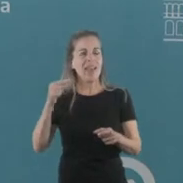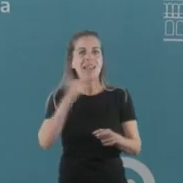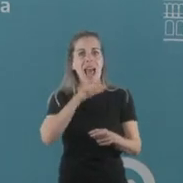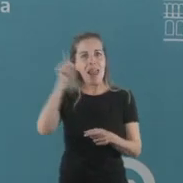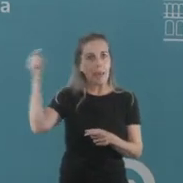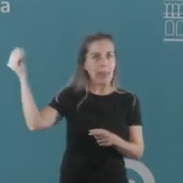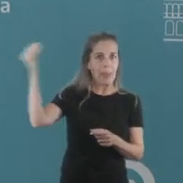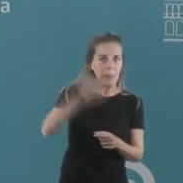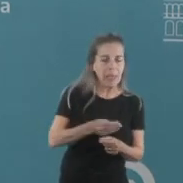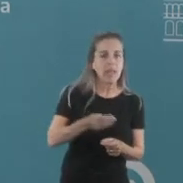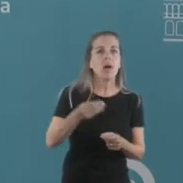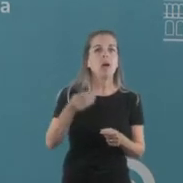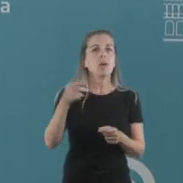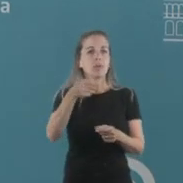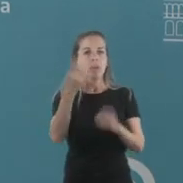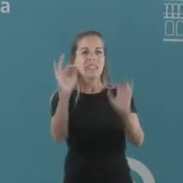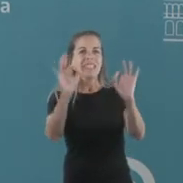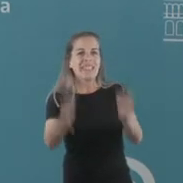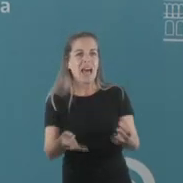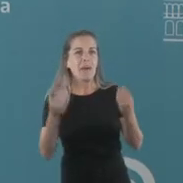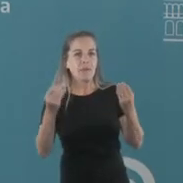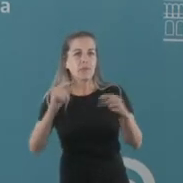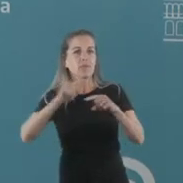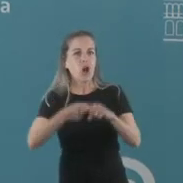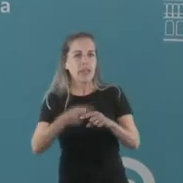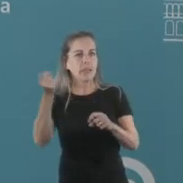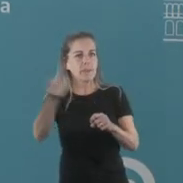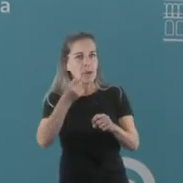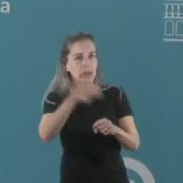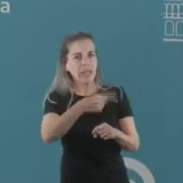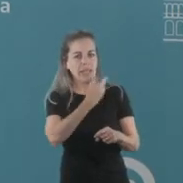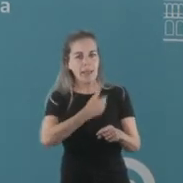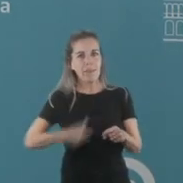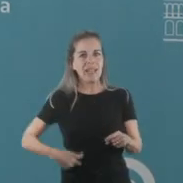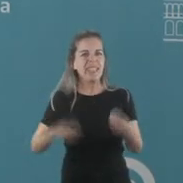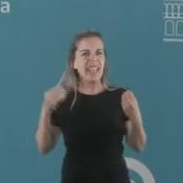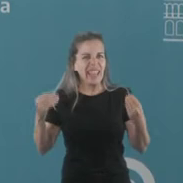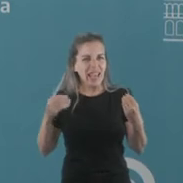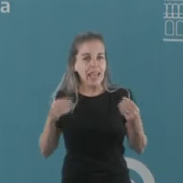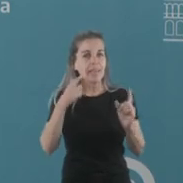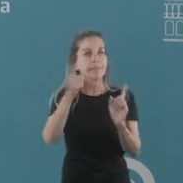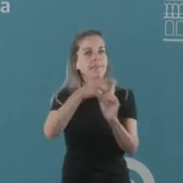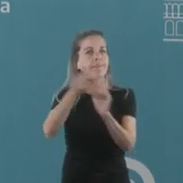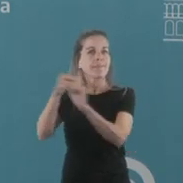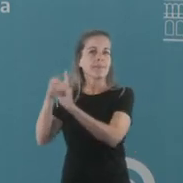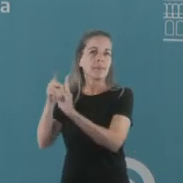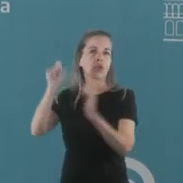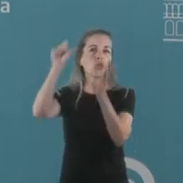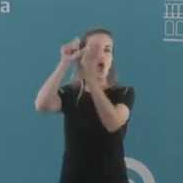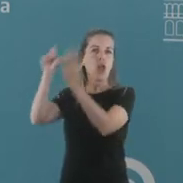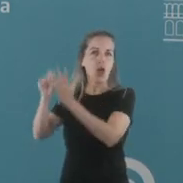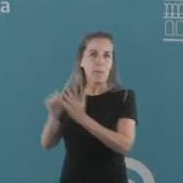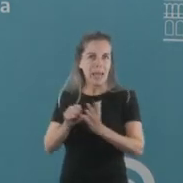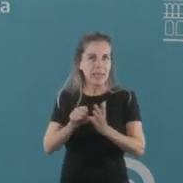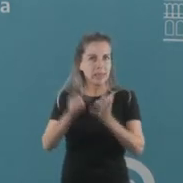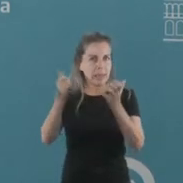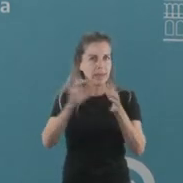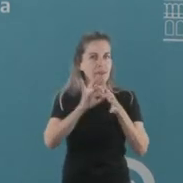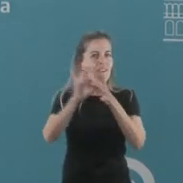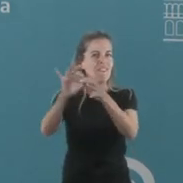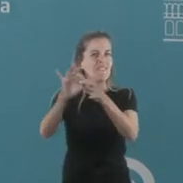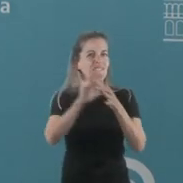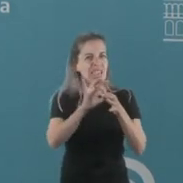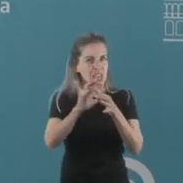política que ha sido muy fuerte y muy fluida de este presidente, es la política exterior, donde tiene una relación no solamente